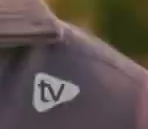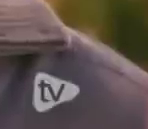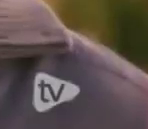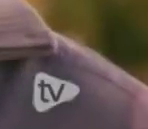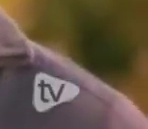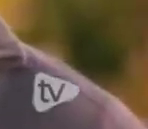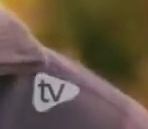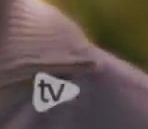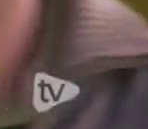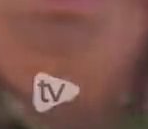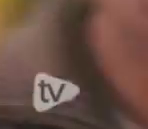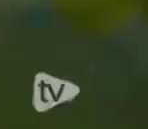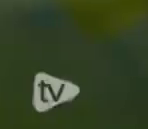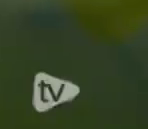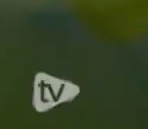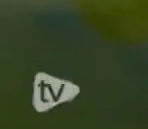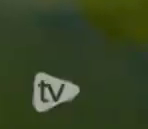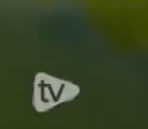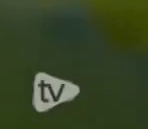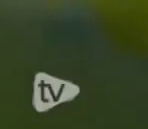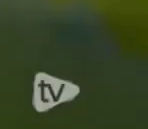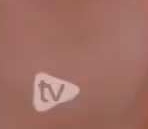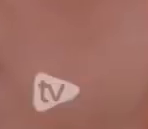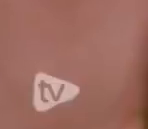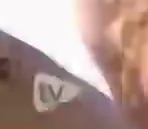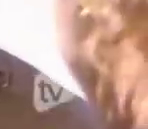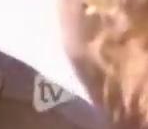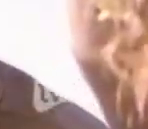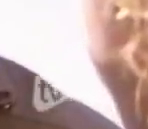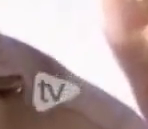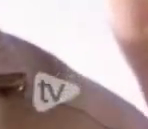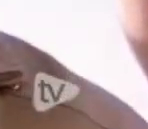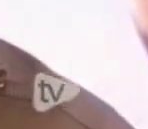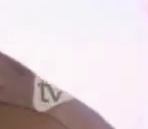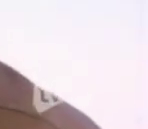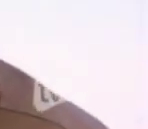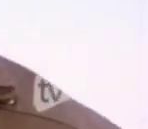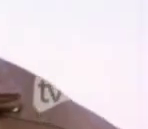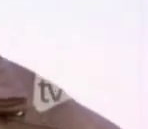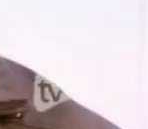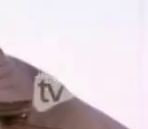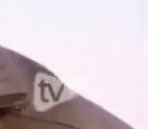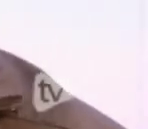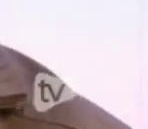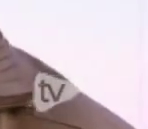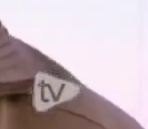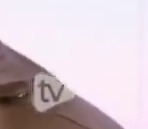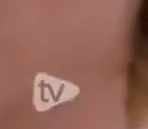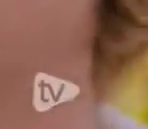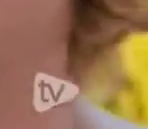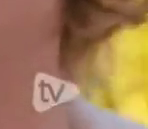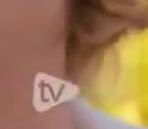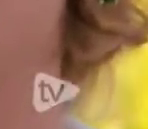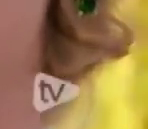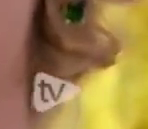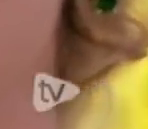Hoy, Aje prohíbe a Lale ver a sus hijas. ¡Ya no son más tus hijas! ¡Tú no serás más su